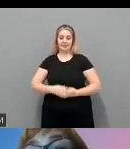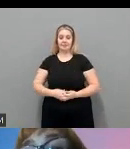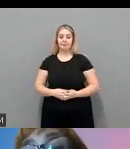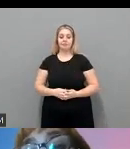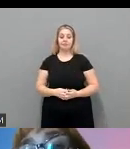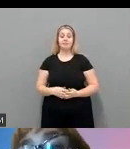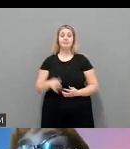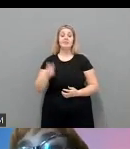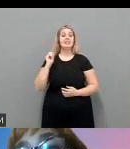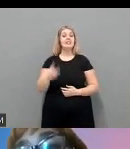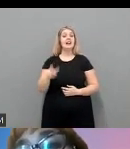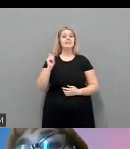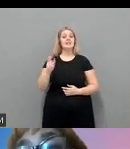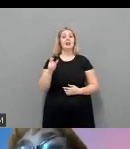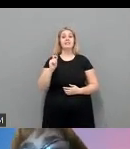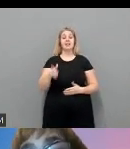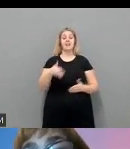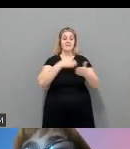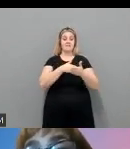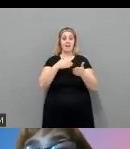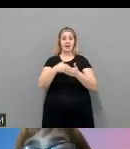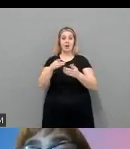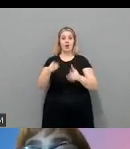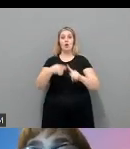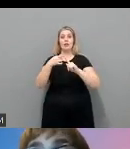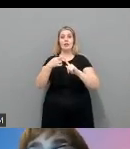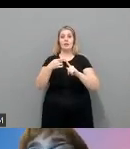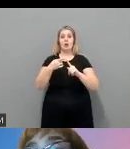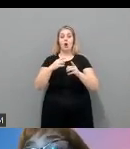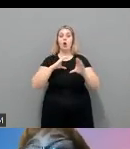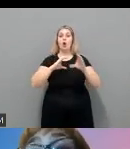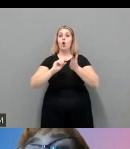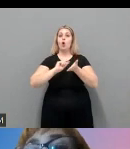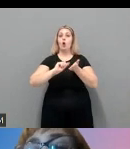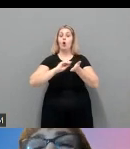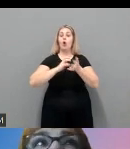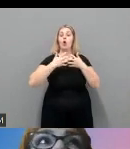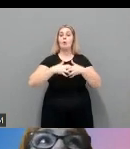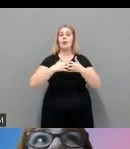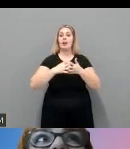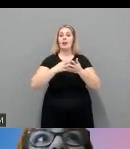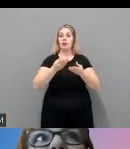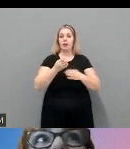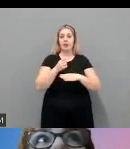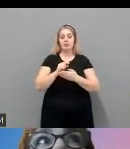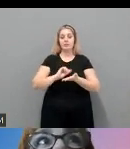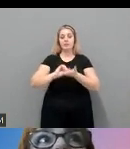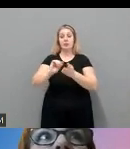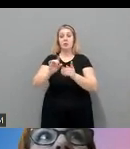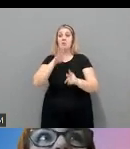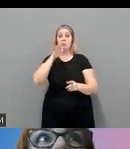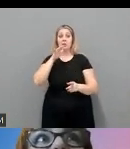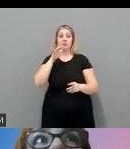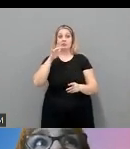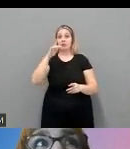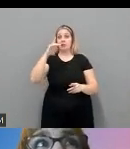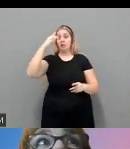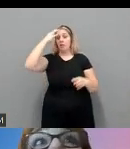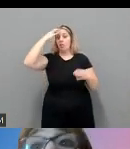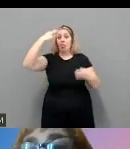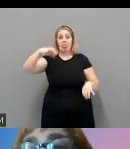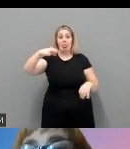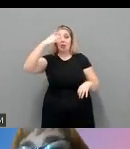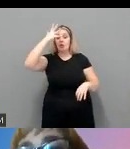las barreras que nos encontramos a la hora de prescribir los comunicadores pues tienen que ver con el desconocimiento siempre, ¿no?